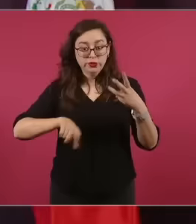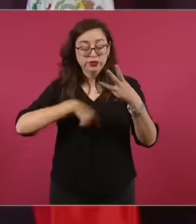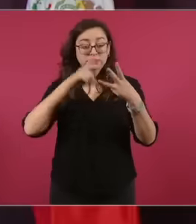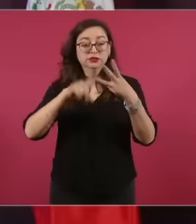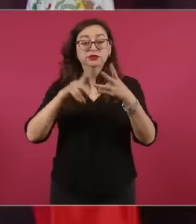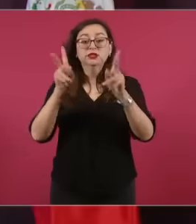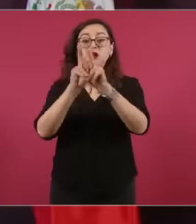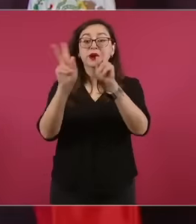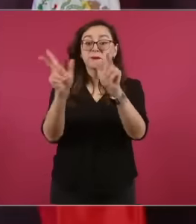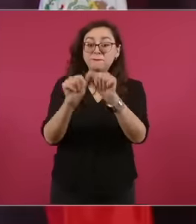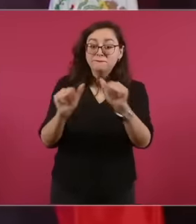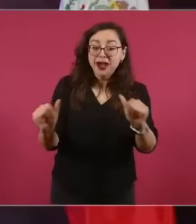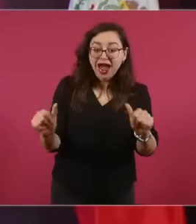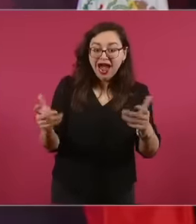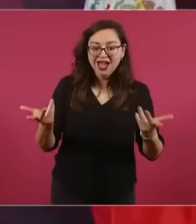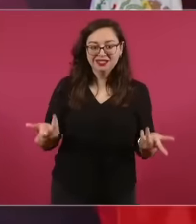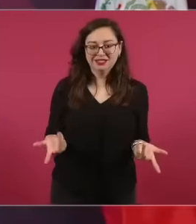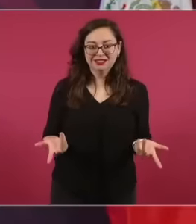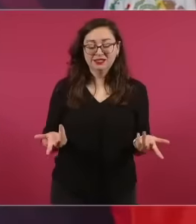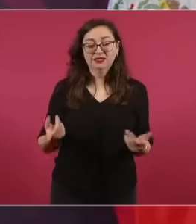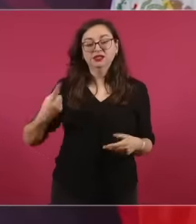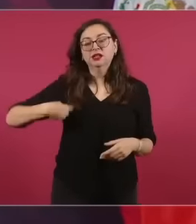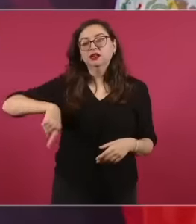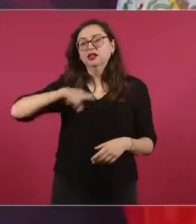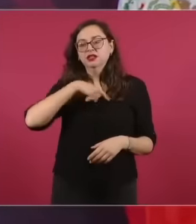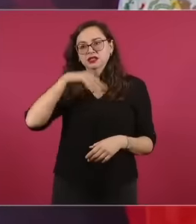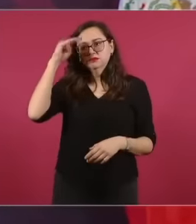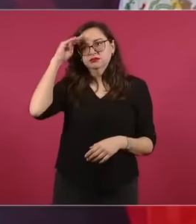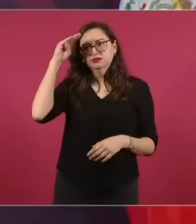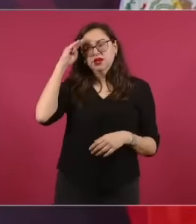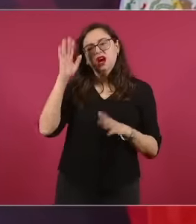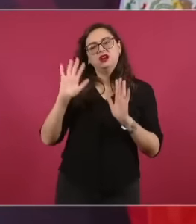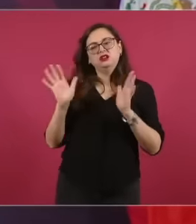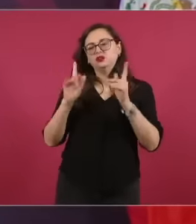Entonces, ¿cómo vamos a ceder en eso?